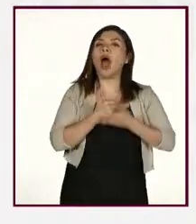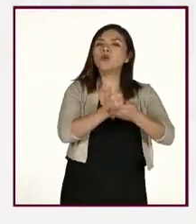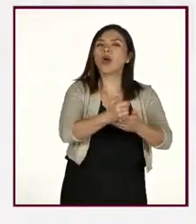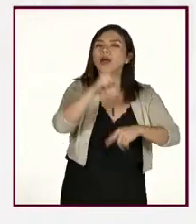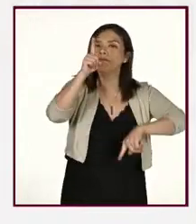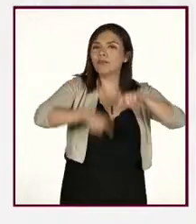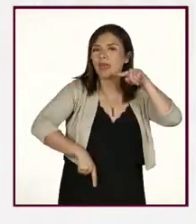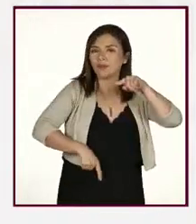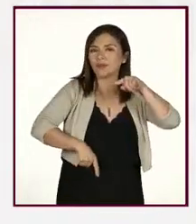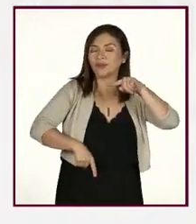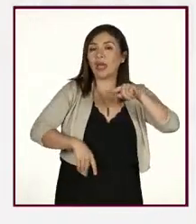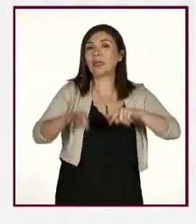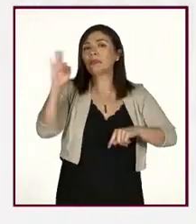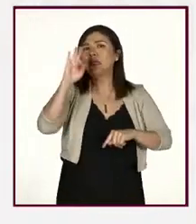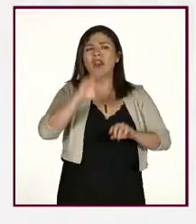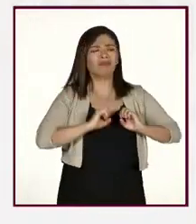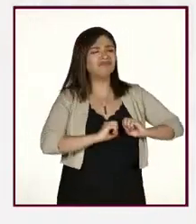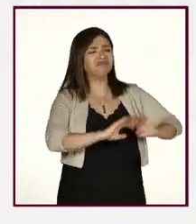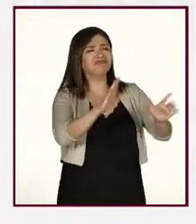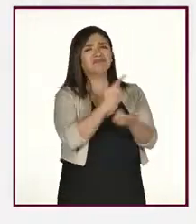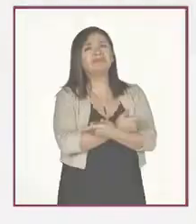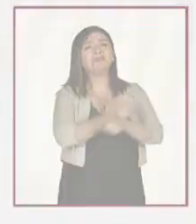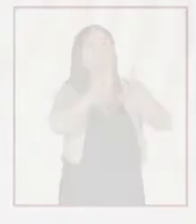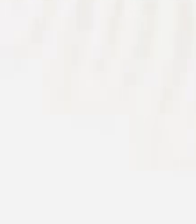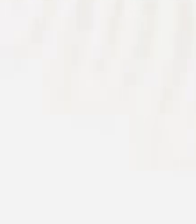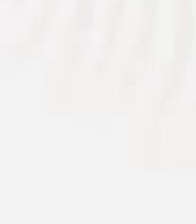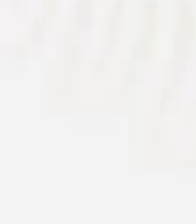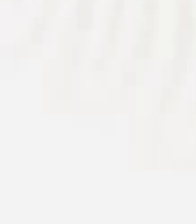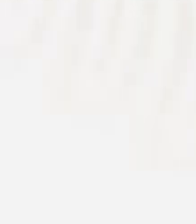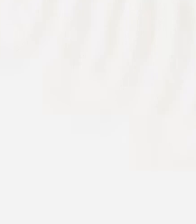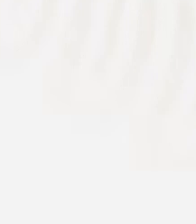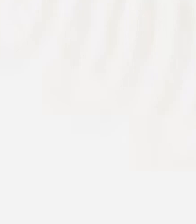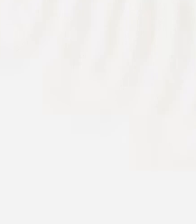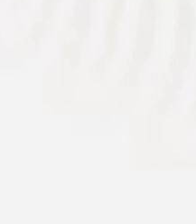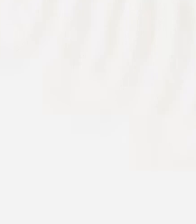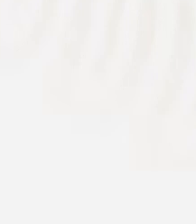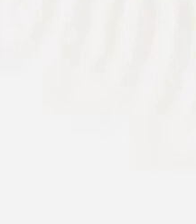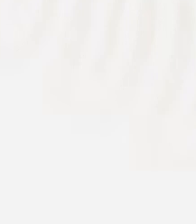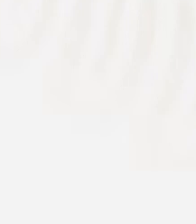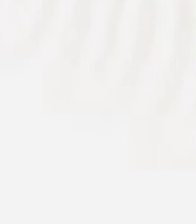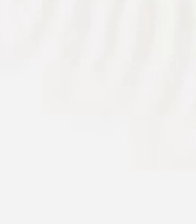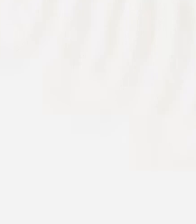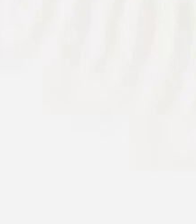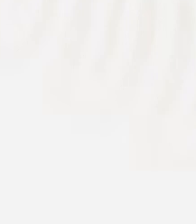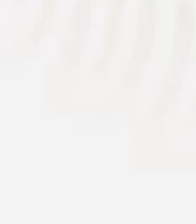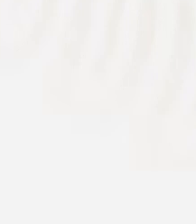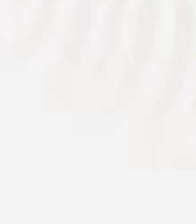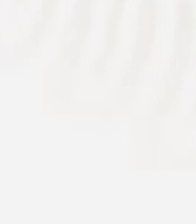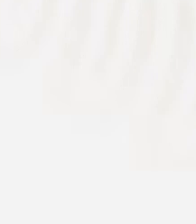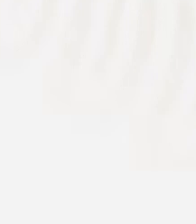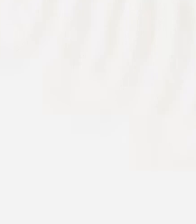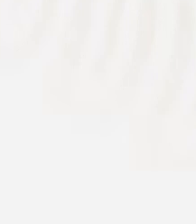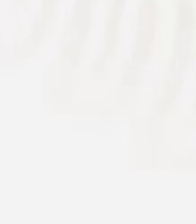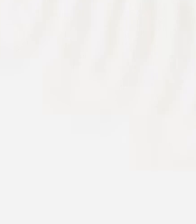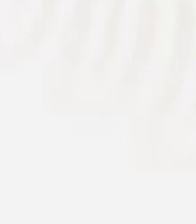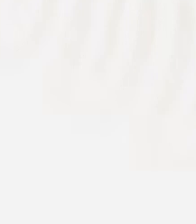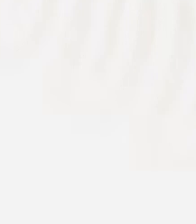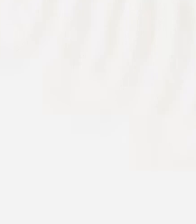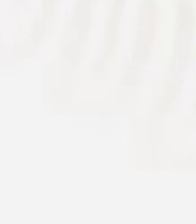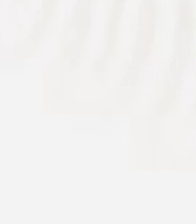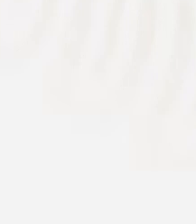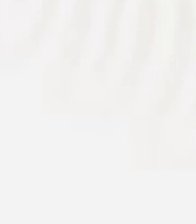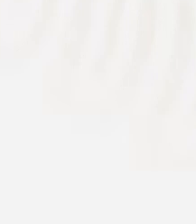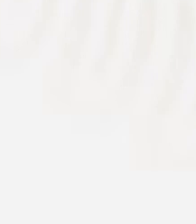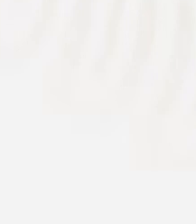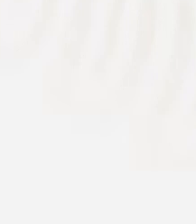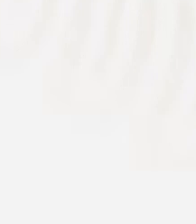si se deja a libre evolución es muy probable que evolucione en la intensidad de los síntomas, en la gravedad de los síntomas y